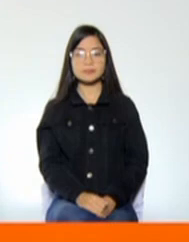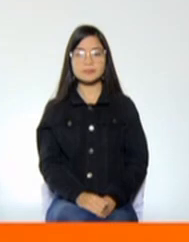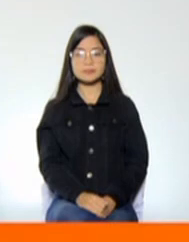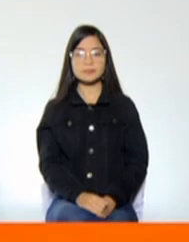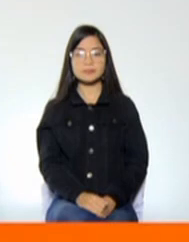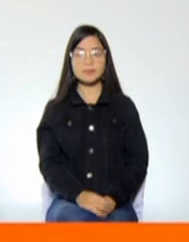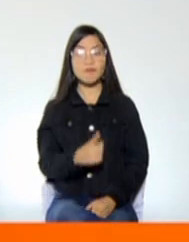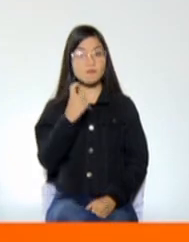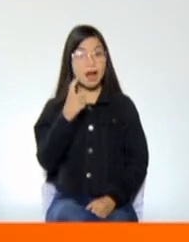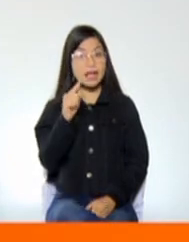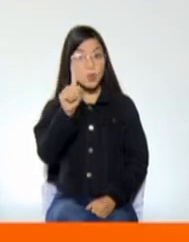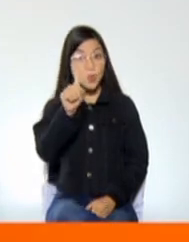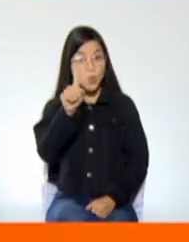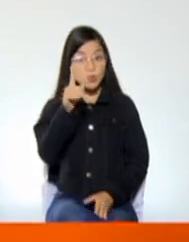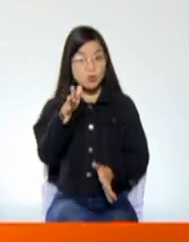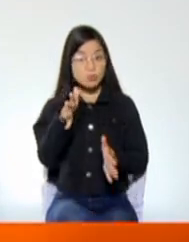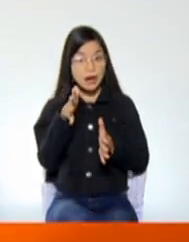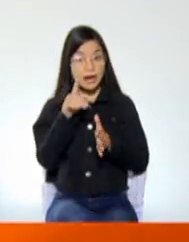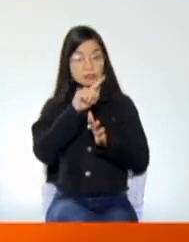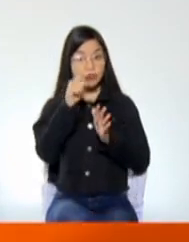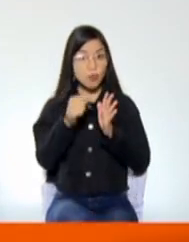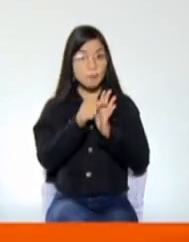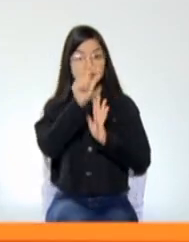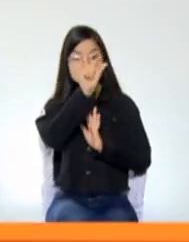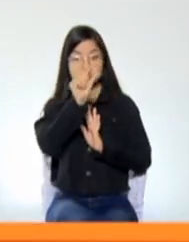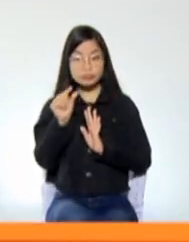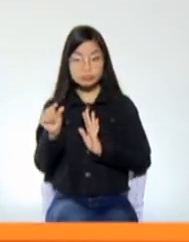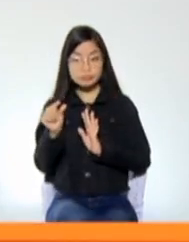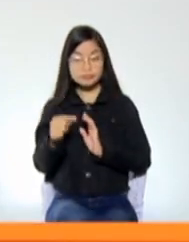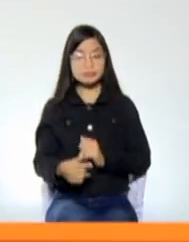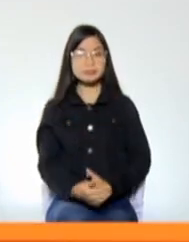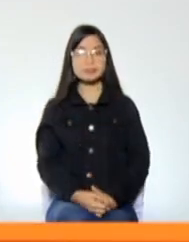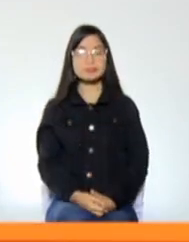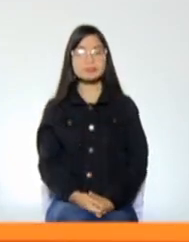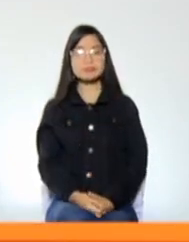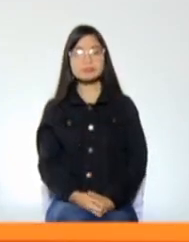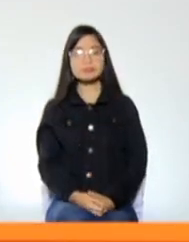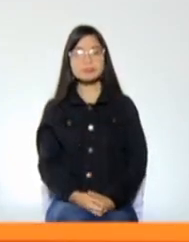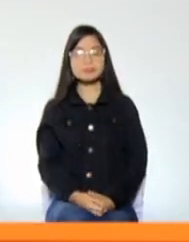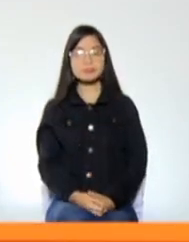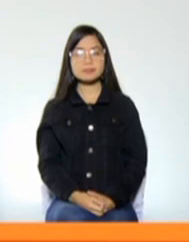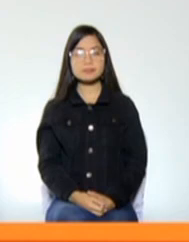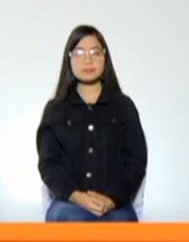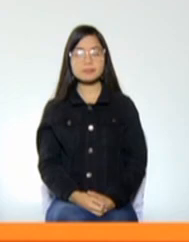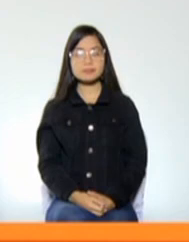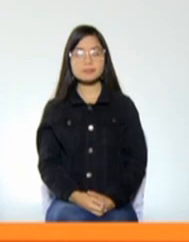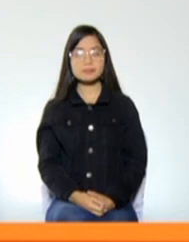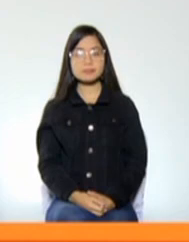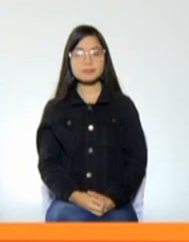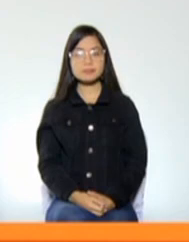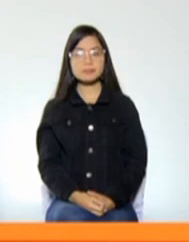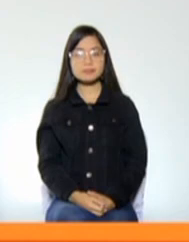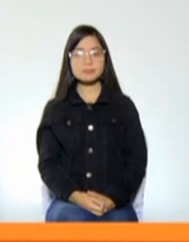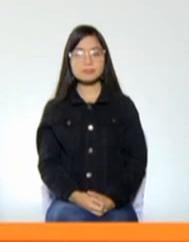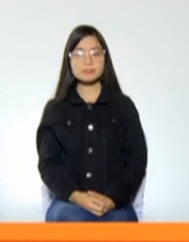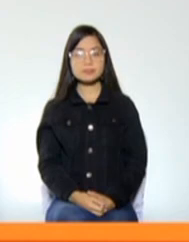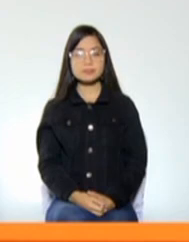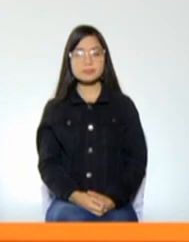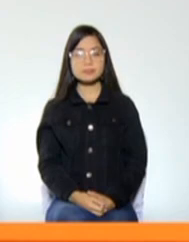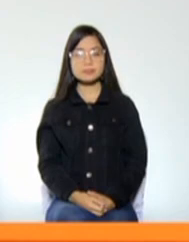5, nos falta uno para completar el bingo. Vamos a ver en casita ya.